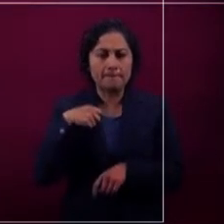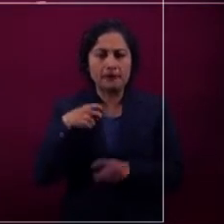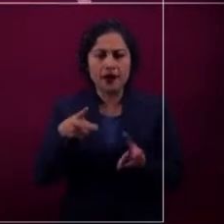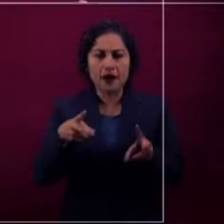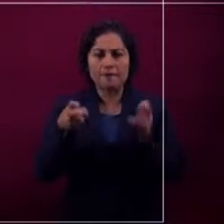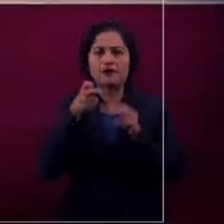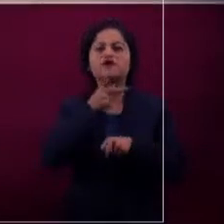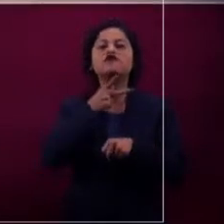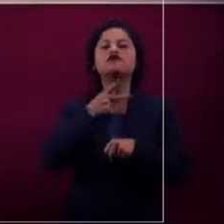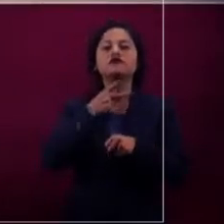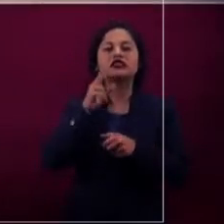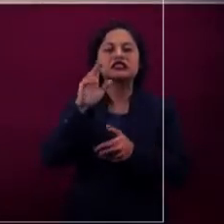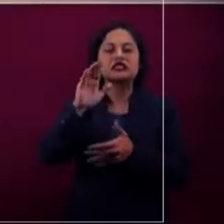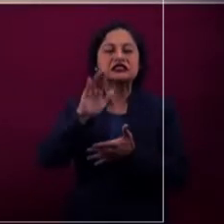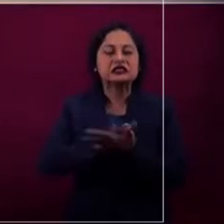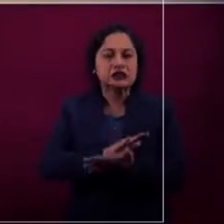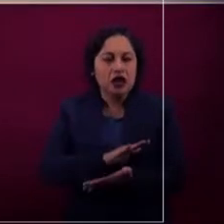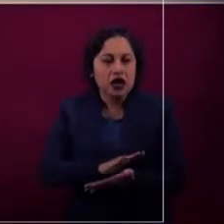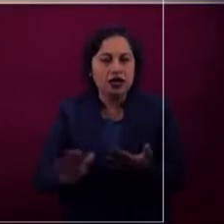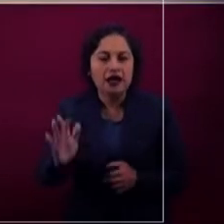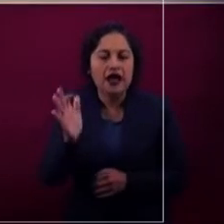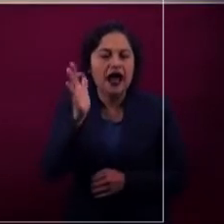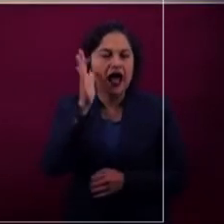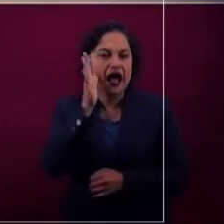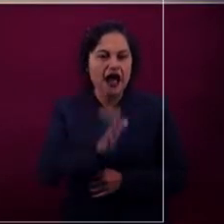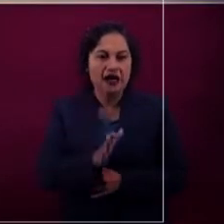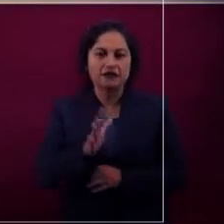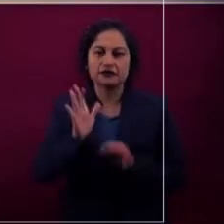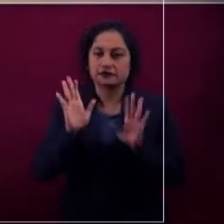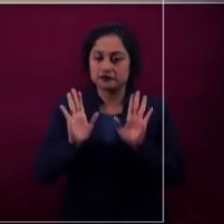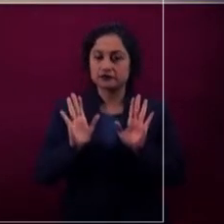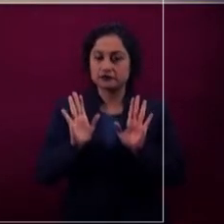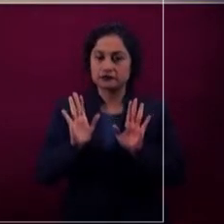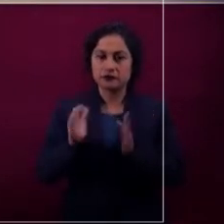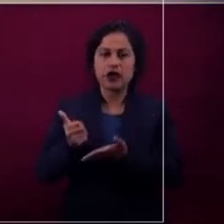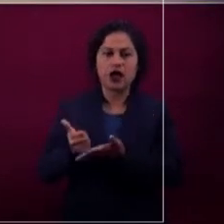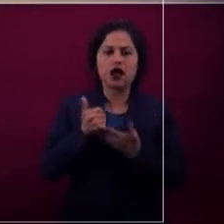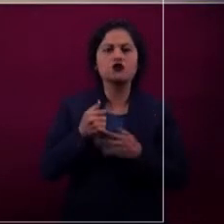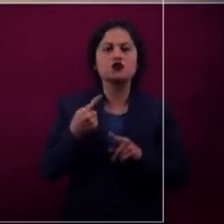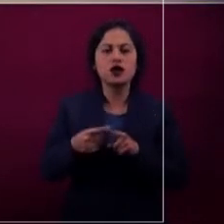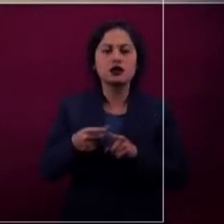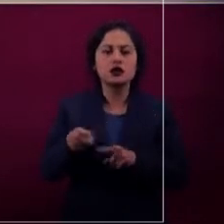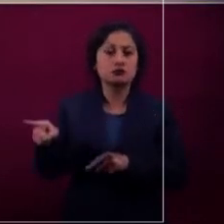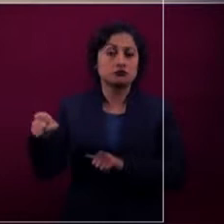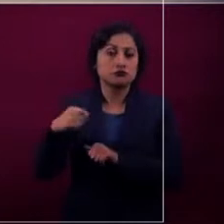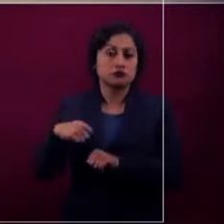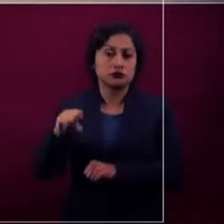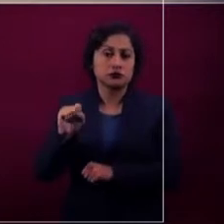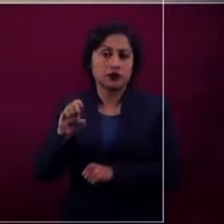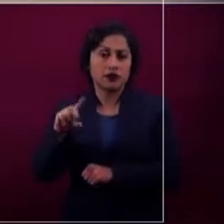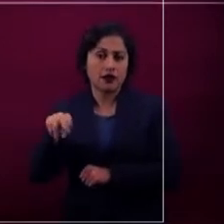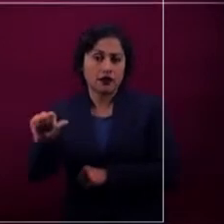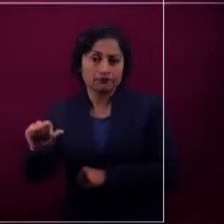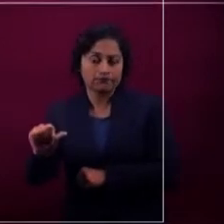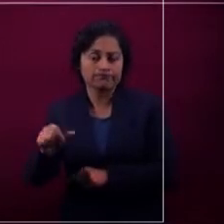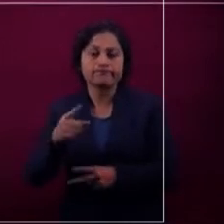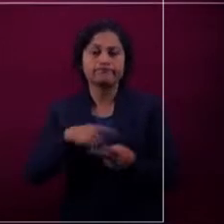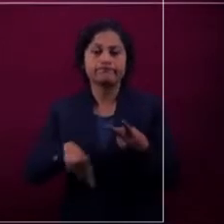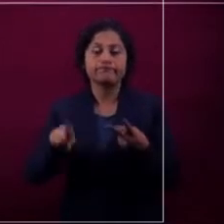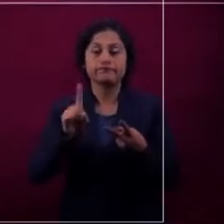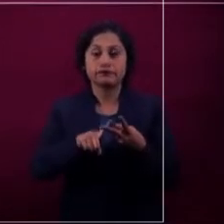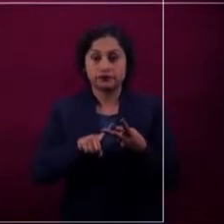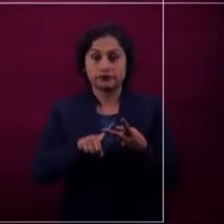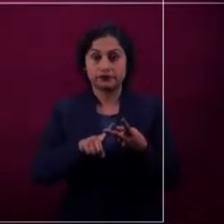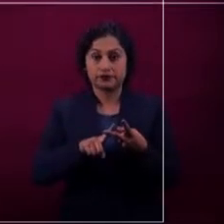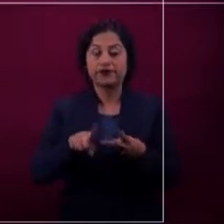con el robo de combustible. ¿Quién nos ayuda? La Secretaría de la Defensa. Dos, se